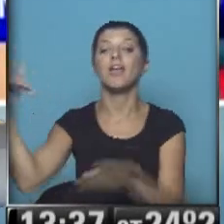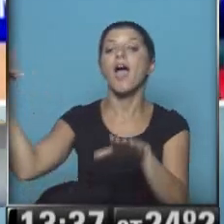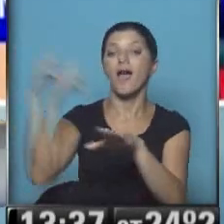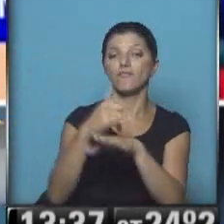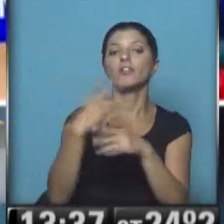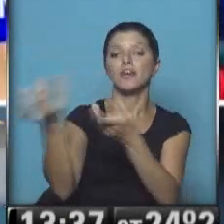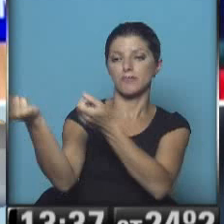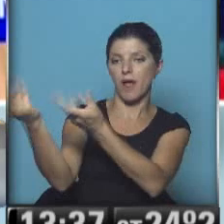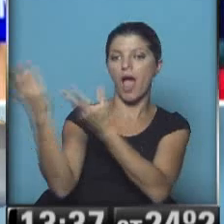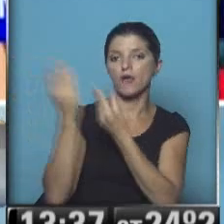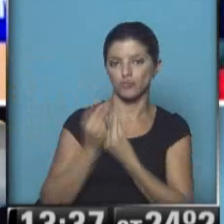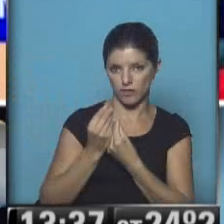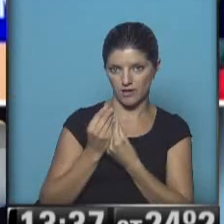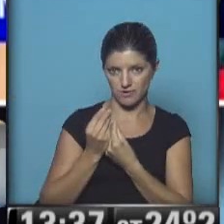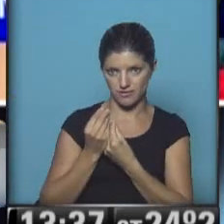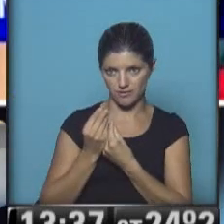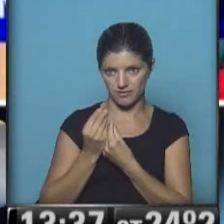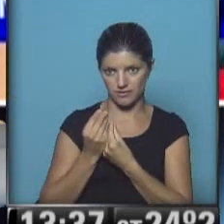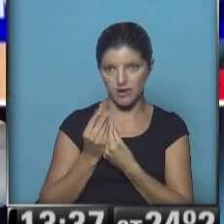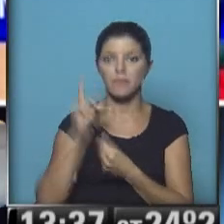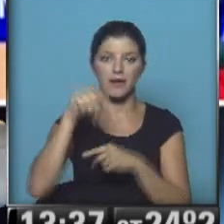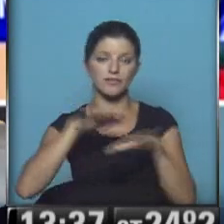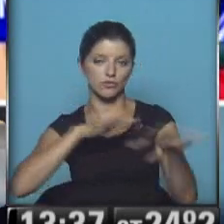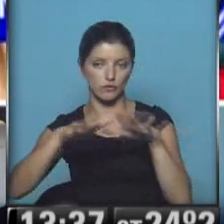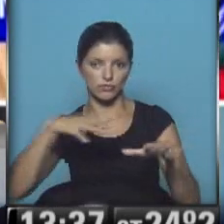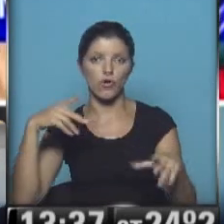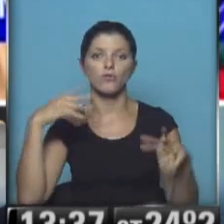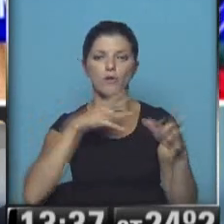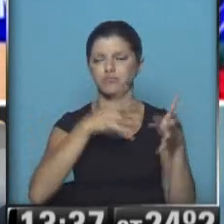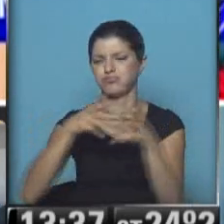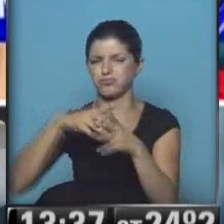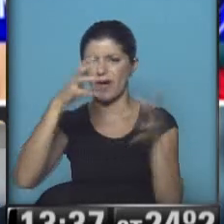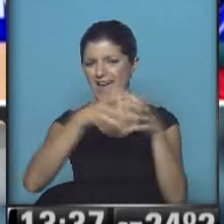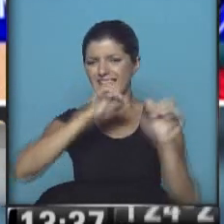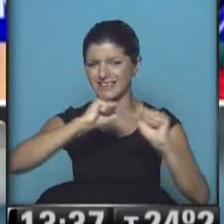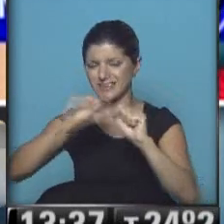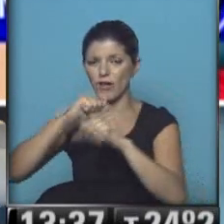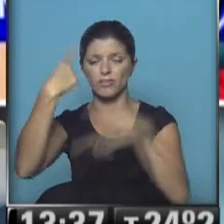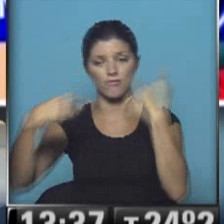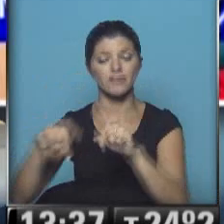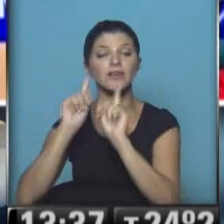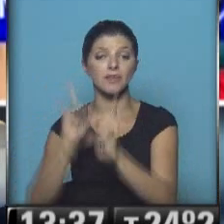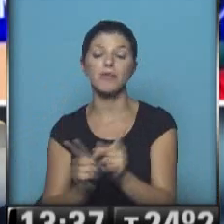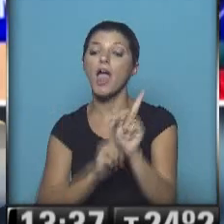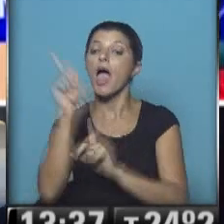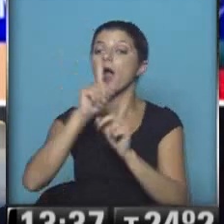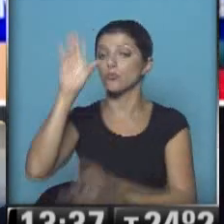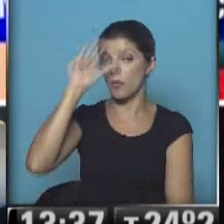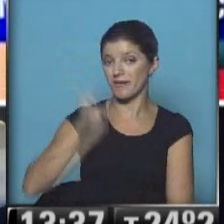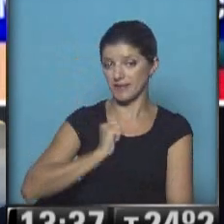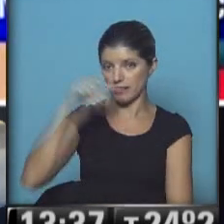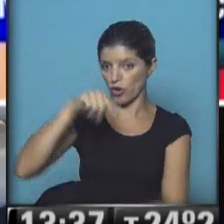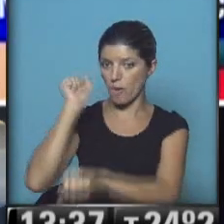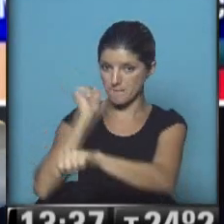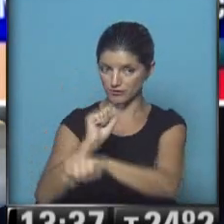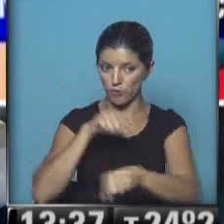traídas desde el exterior para para provocar estos atentados y también hay eh una serie de militares que están presos por